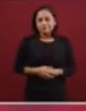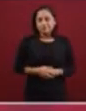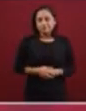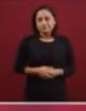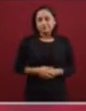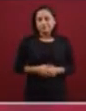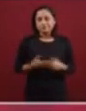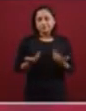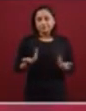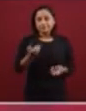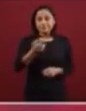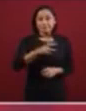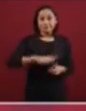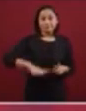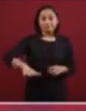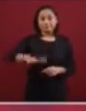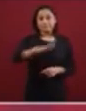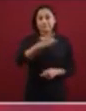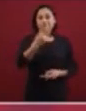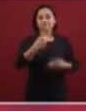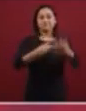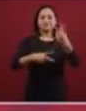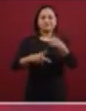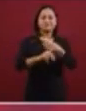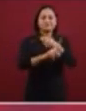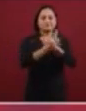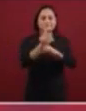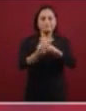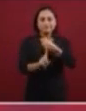Y eso es lo que él